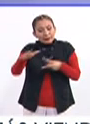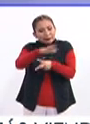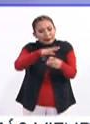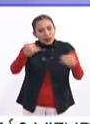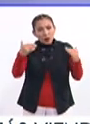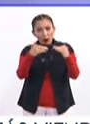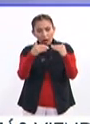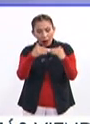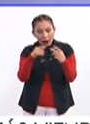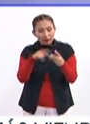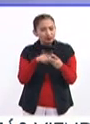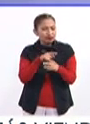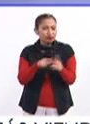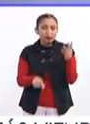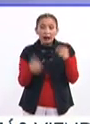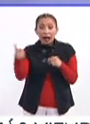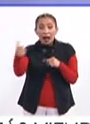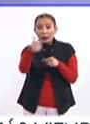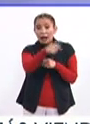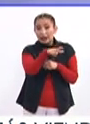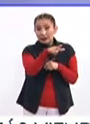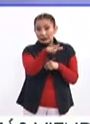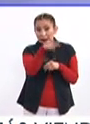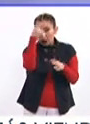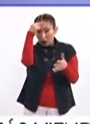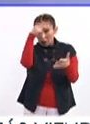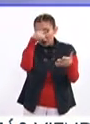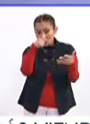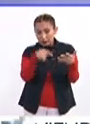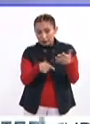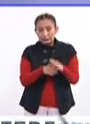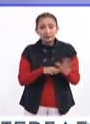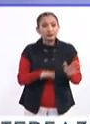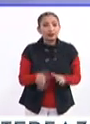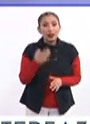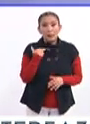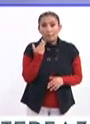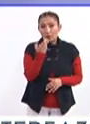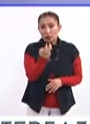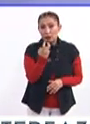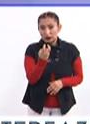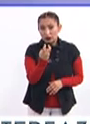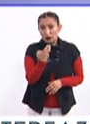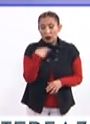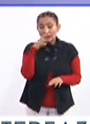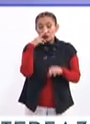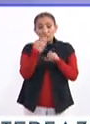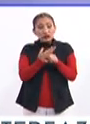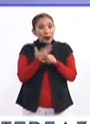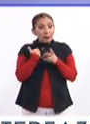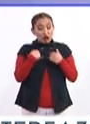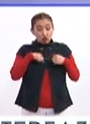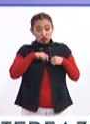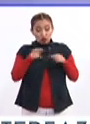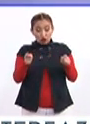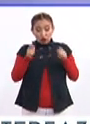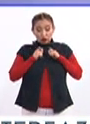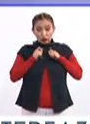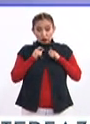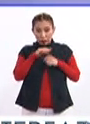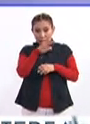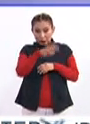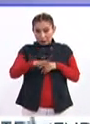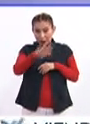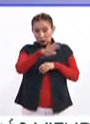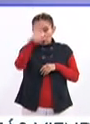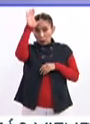condiciones de igualdad, etcétera, cada uno de los 17 objetivos. Y creo que en ese sentido la responsabilidad de lo que nos toca al espacio